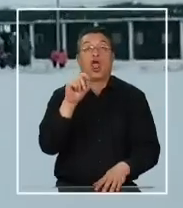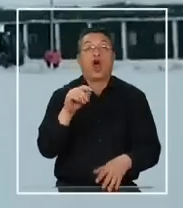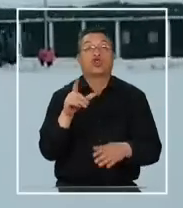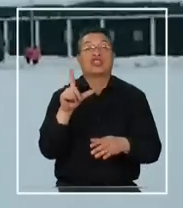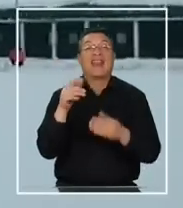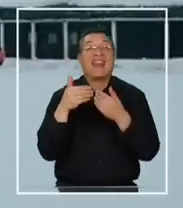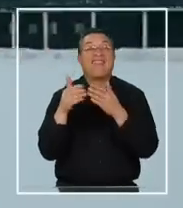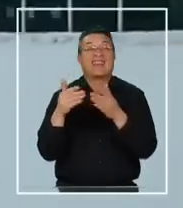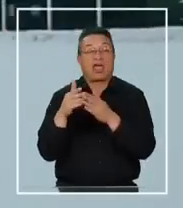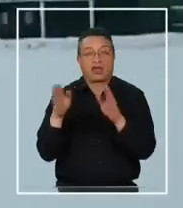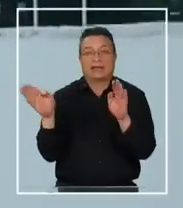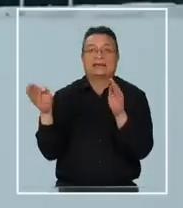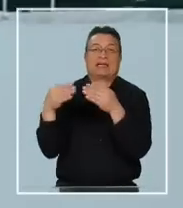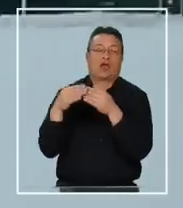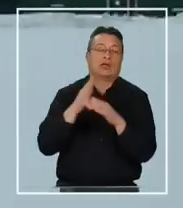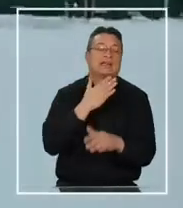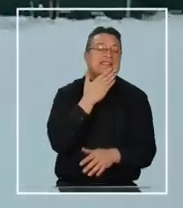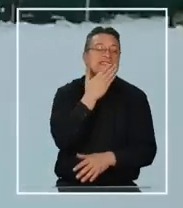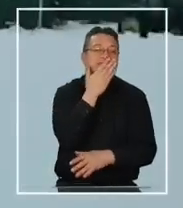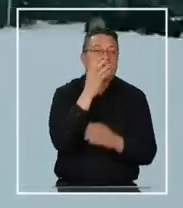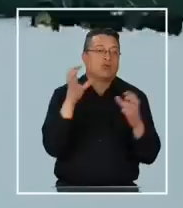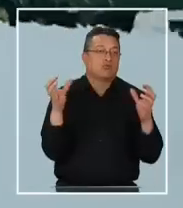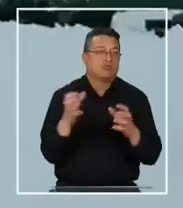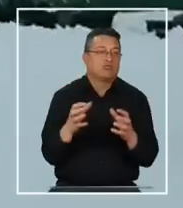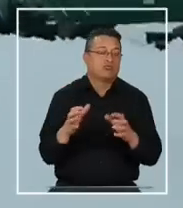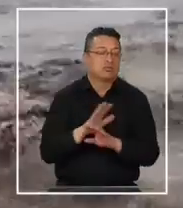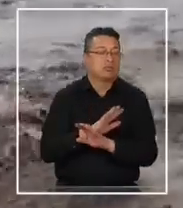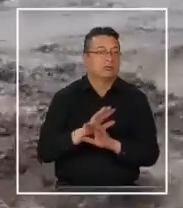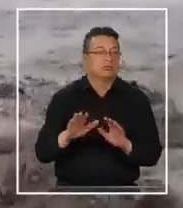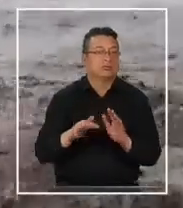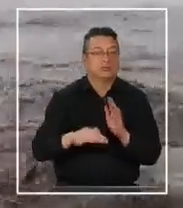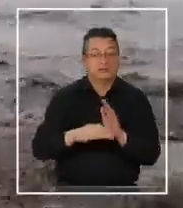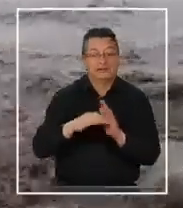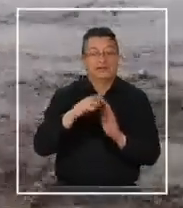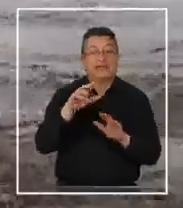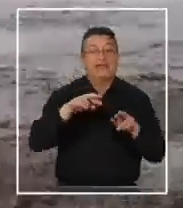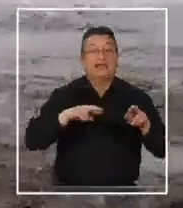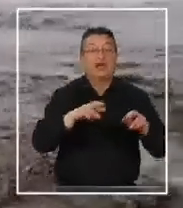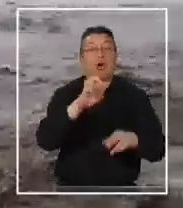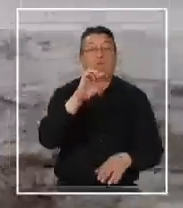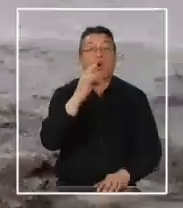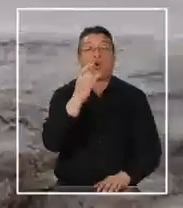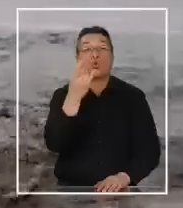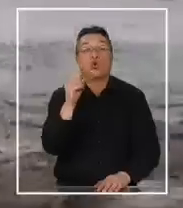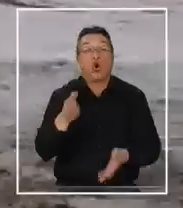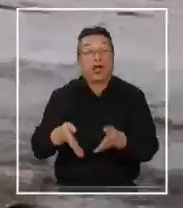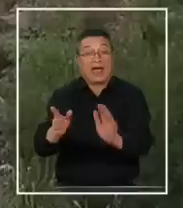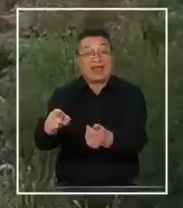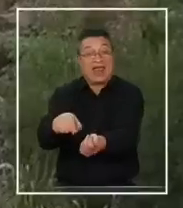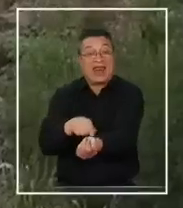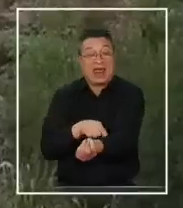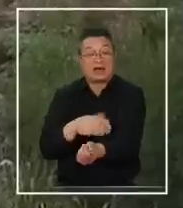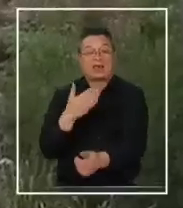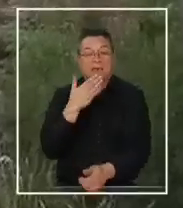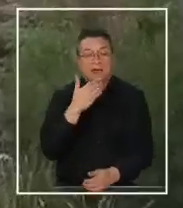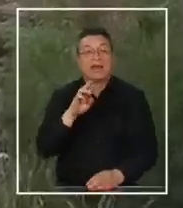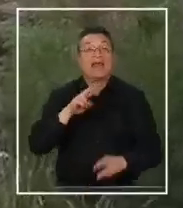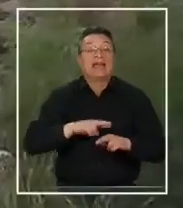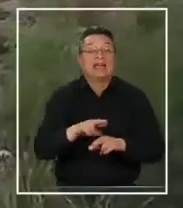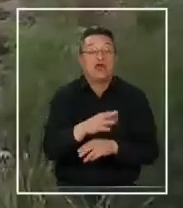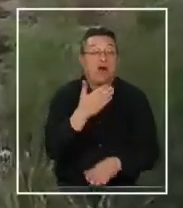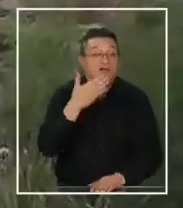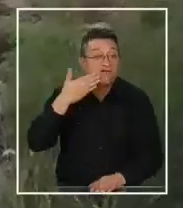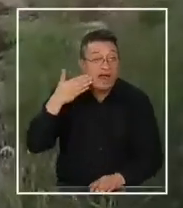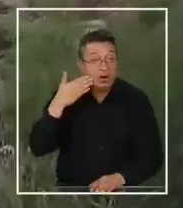mantuvo cerrado por intensas nevazones. La crecida del río Pocuro en Calle Larga generó alerta y el río Blanco elevó